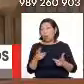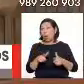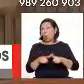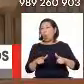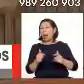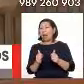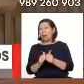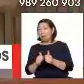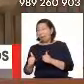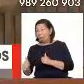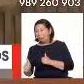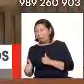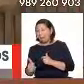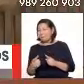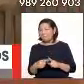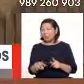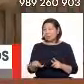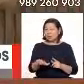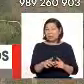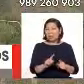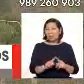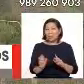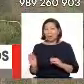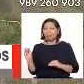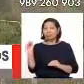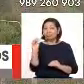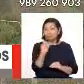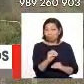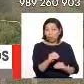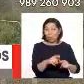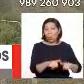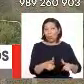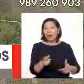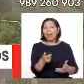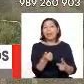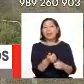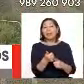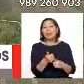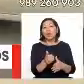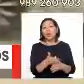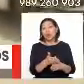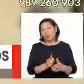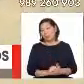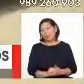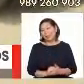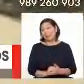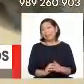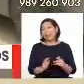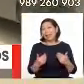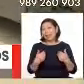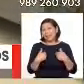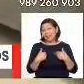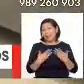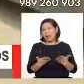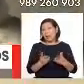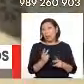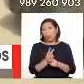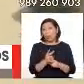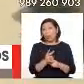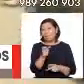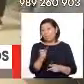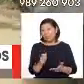ambientes, están una pequeña temporada y se trasladan a otros porque ellos tienen un compartimentaje, ellos tienen también medidas de